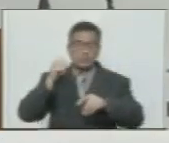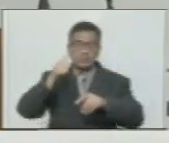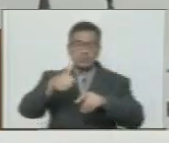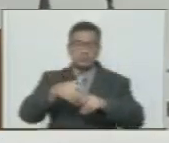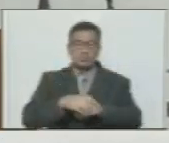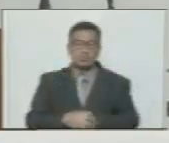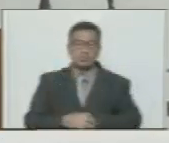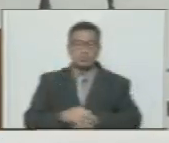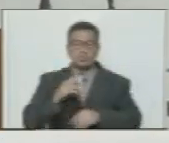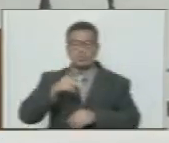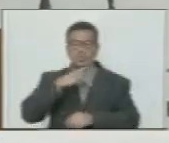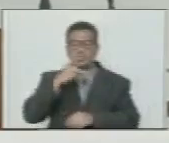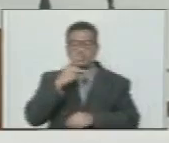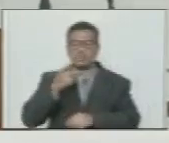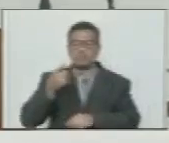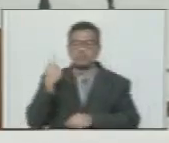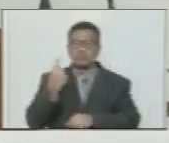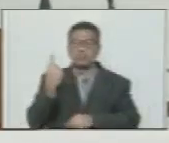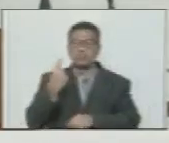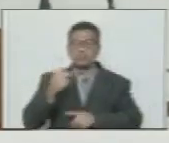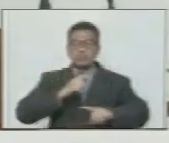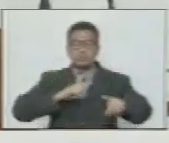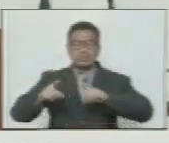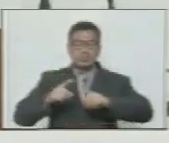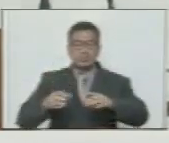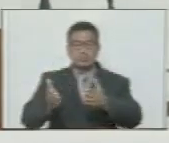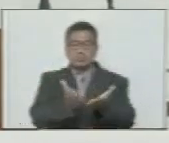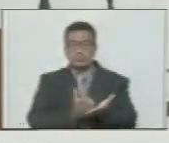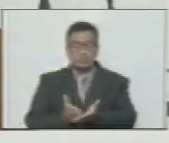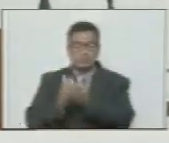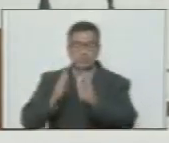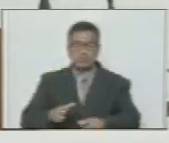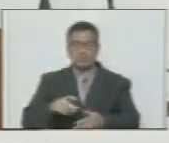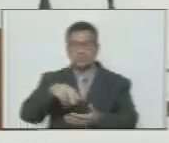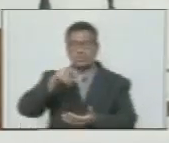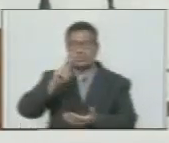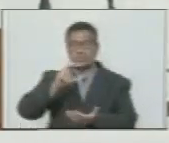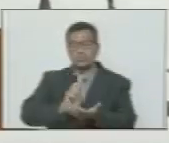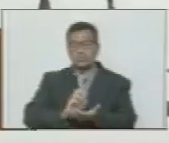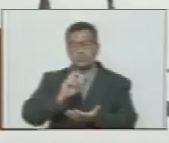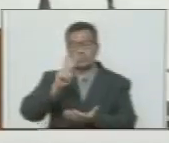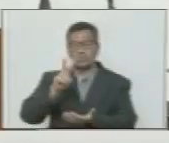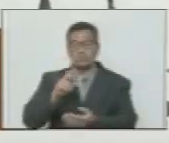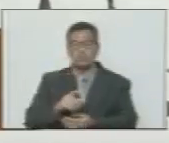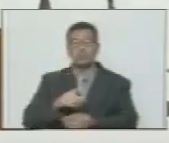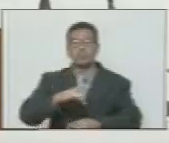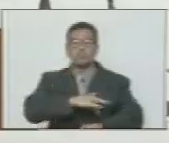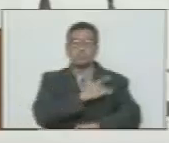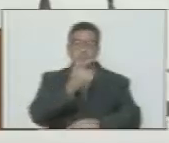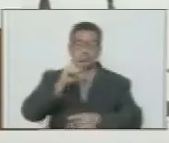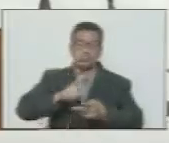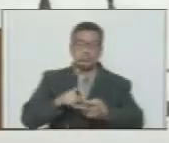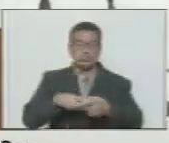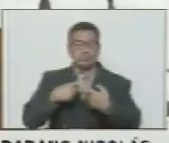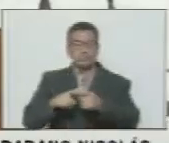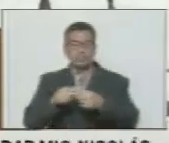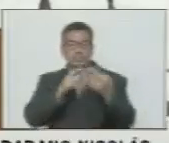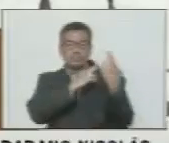de trayectoria política, no solamente como dirigente estudiantil de la Universidad Central de Venezuela, en